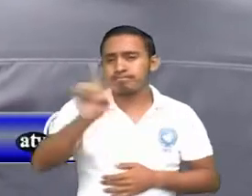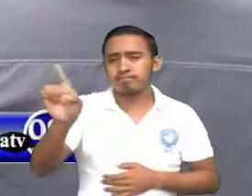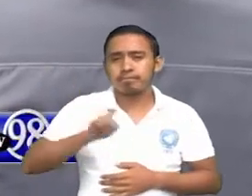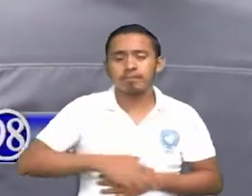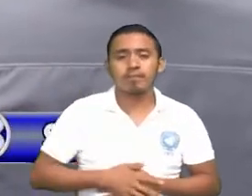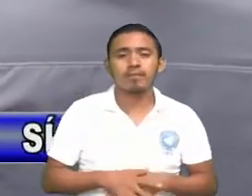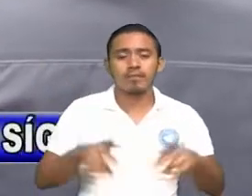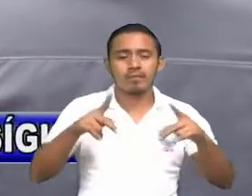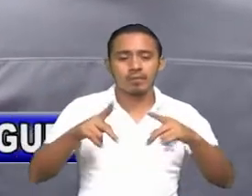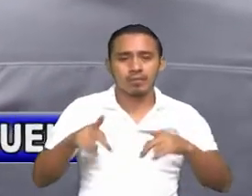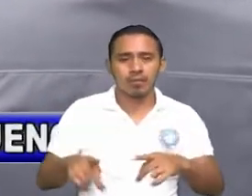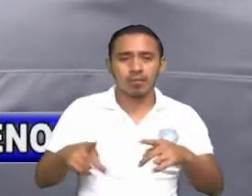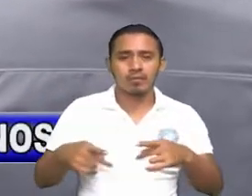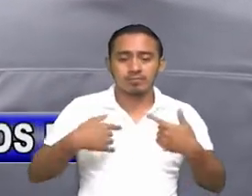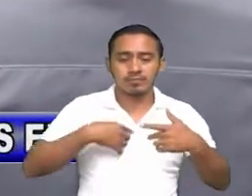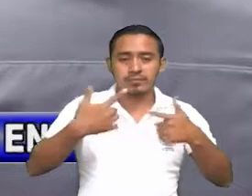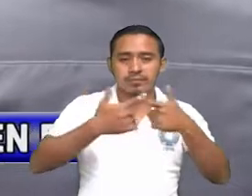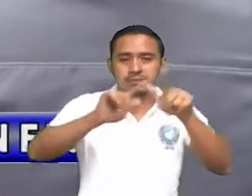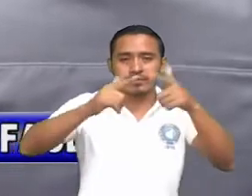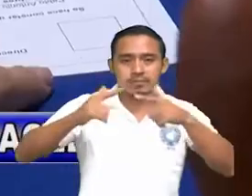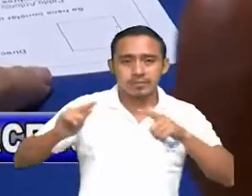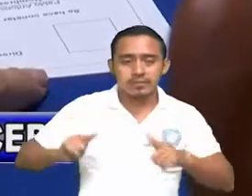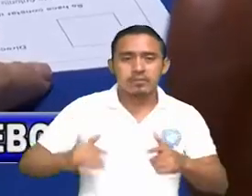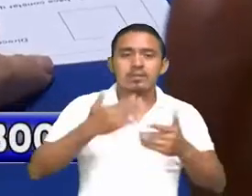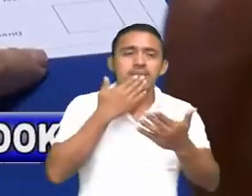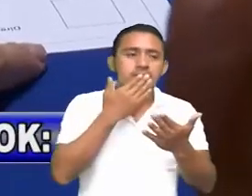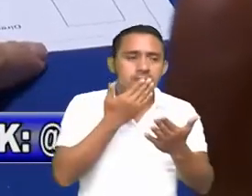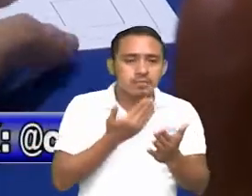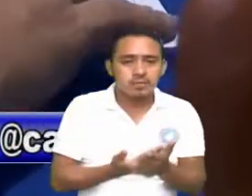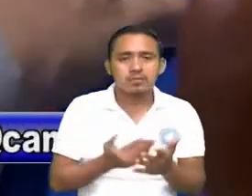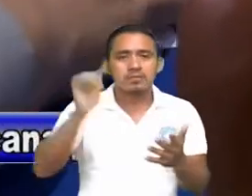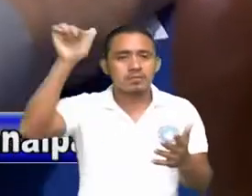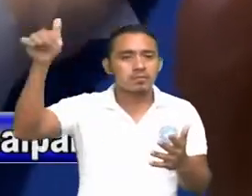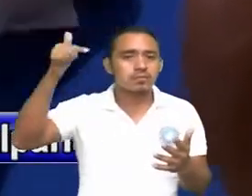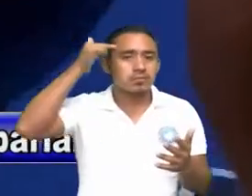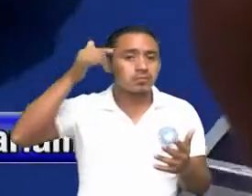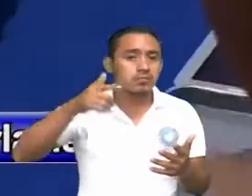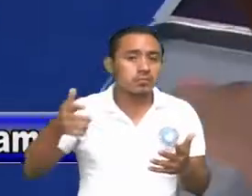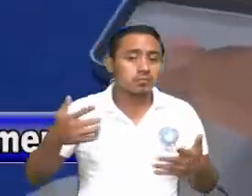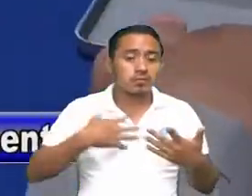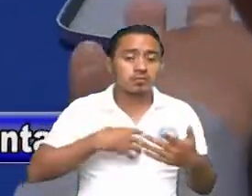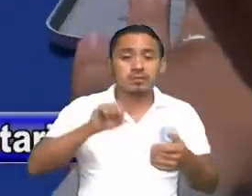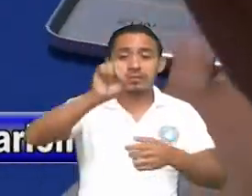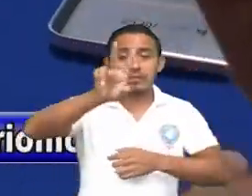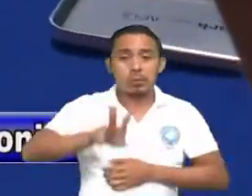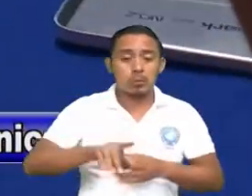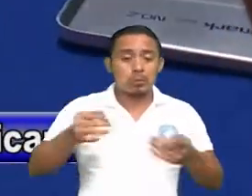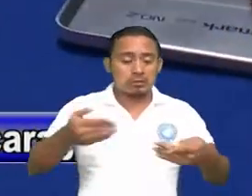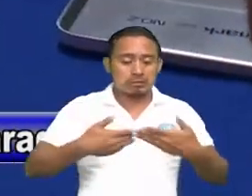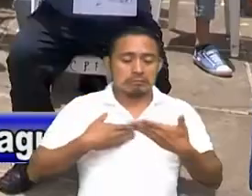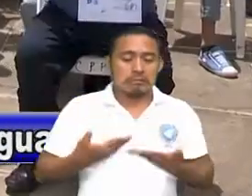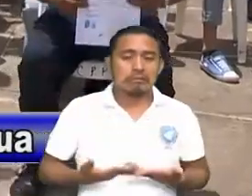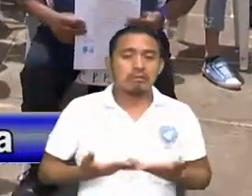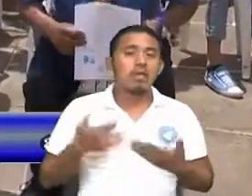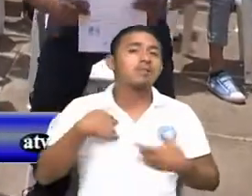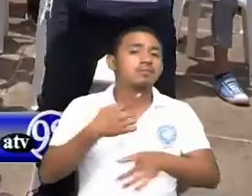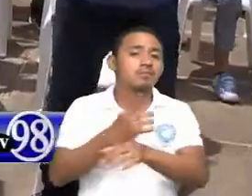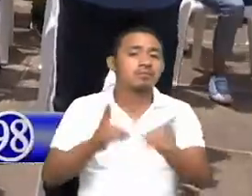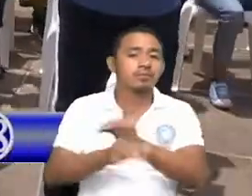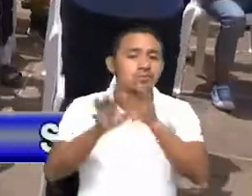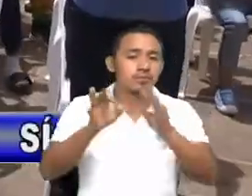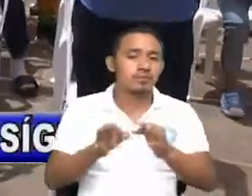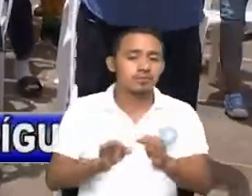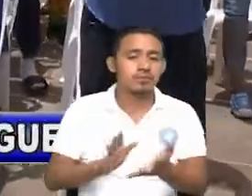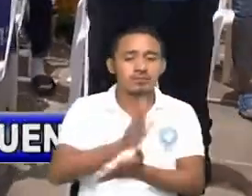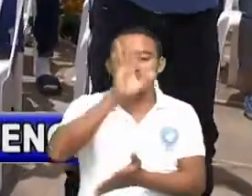Los beneficiados con su libertad agradecieron a las autoridades de gobierno por esta segunda oportunidad que debe ser